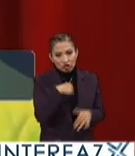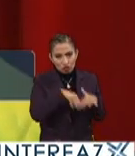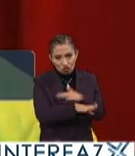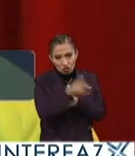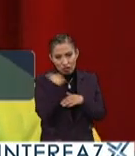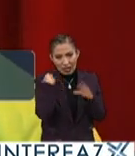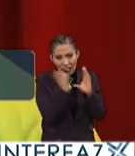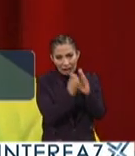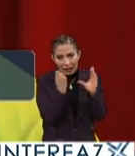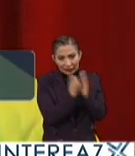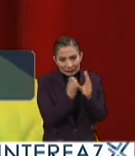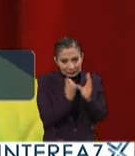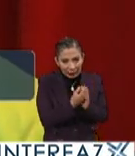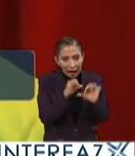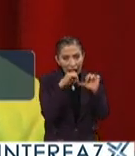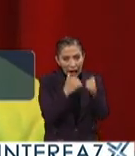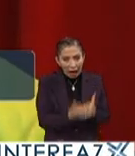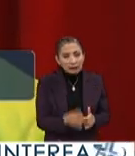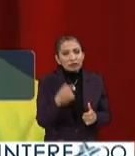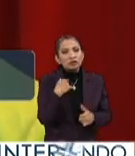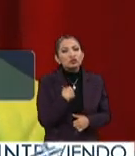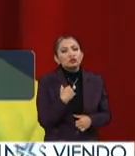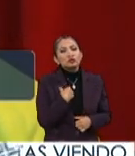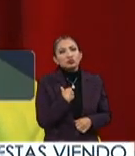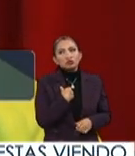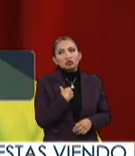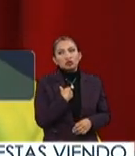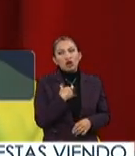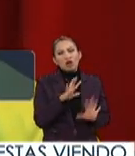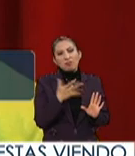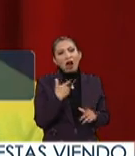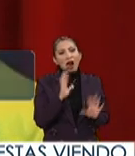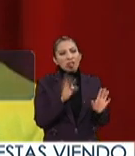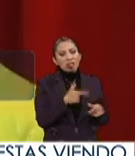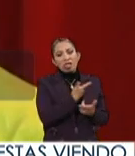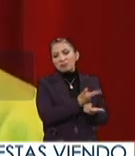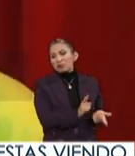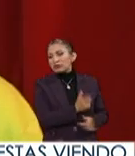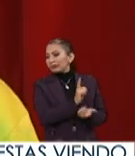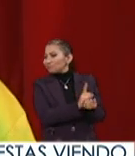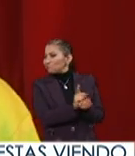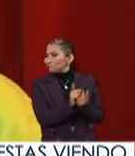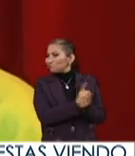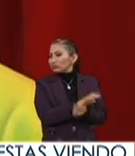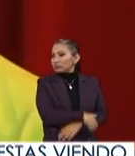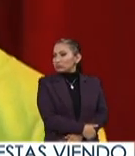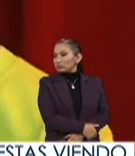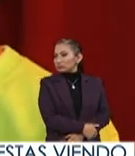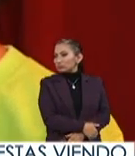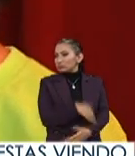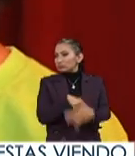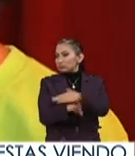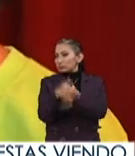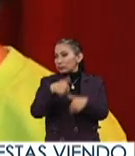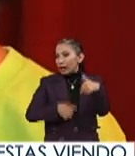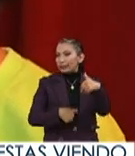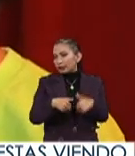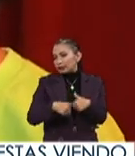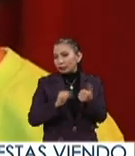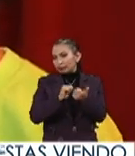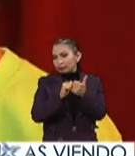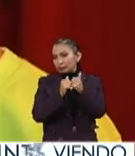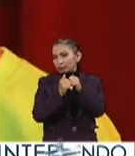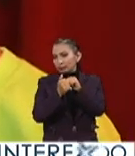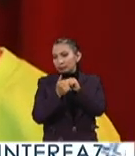metiera a las clases de arte, yo era algo antisocial. Y después ya que me metieron a teatro ya